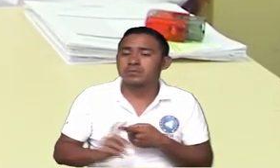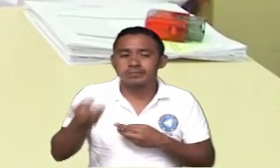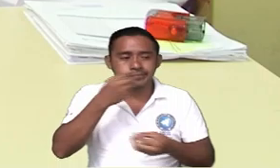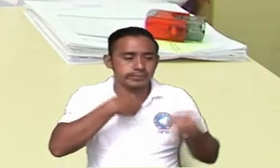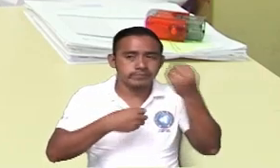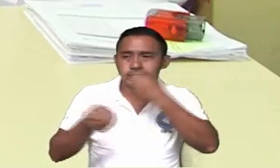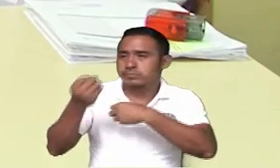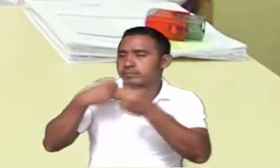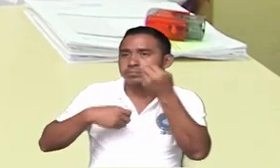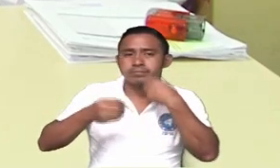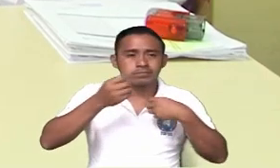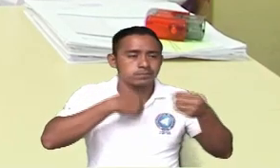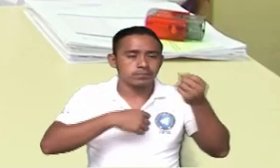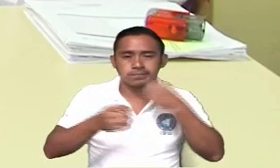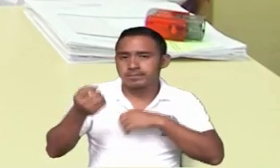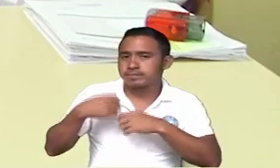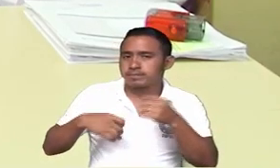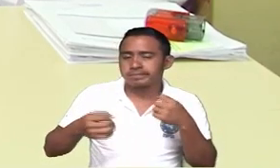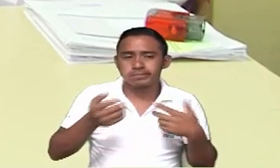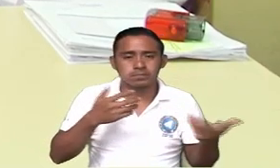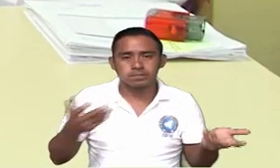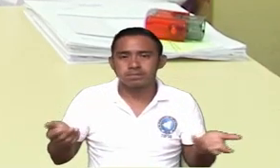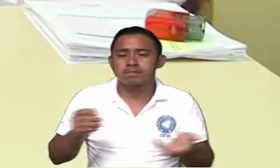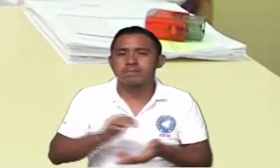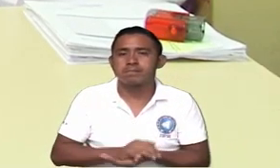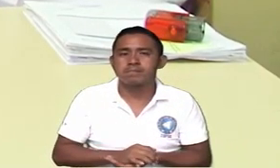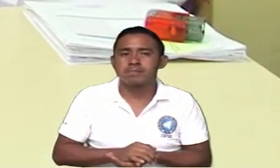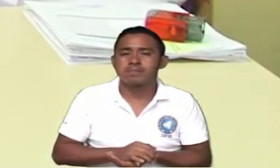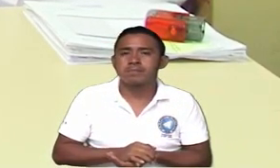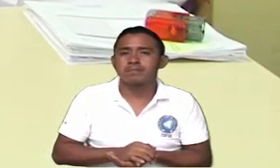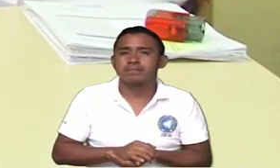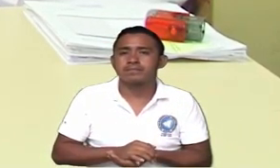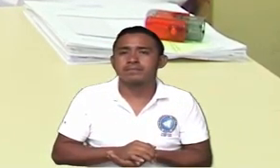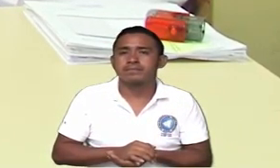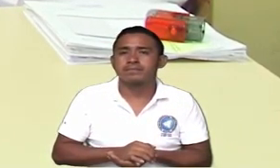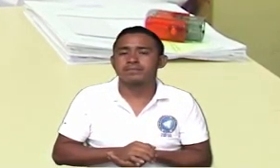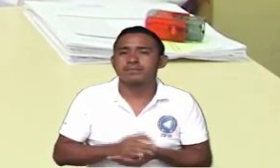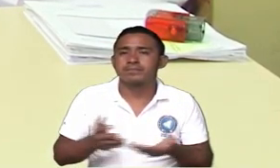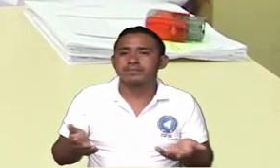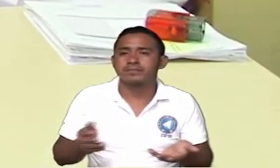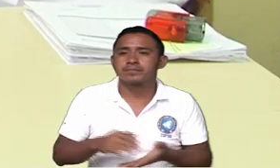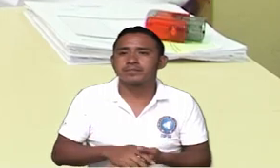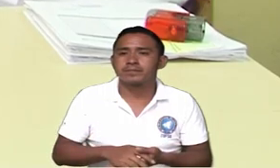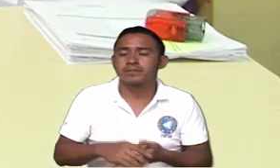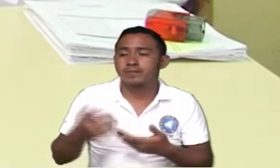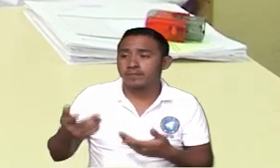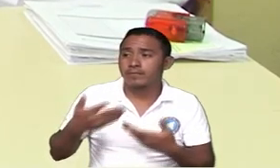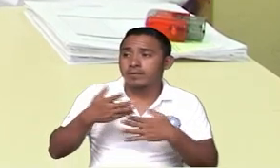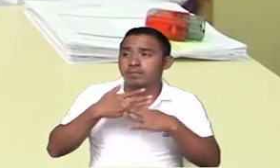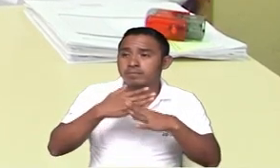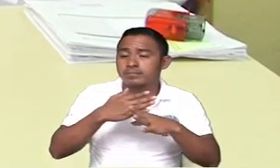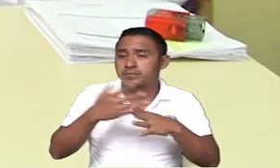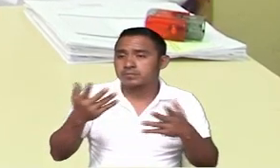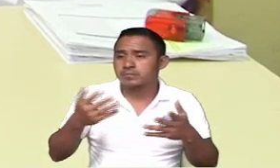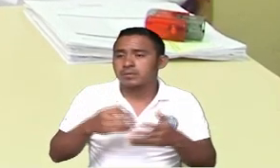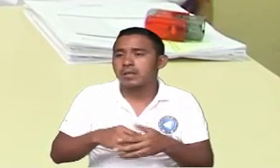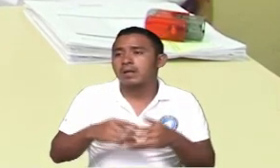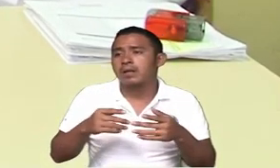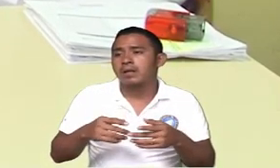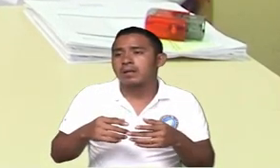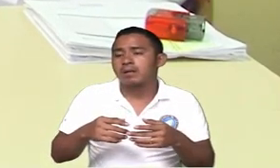alimentos muy esporádicos, es decir, constantemente, también nos previene ese mal aliento. Es decir, si la boca